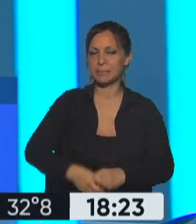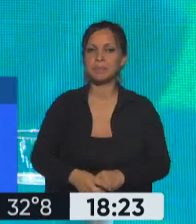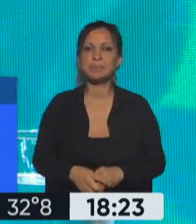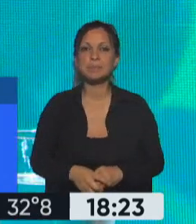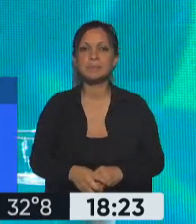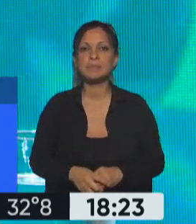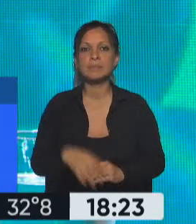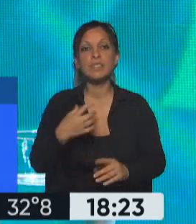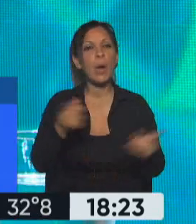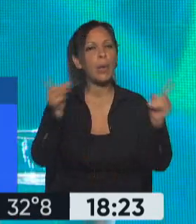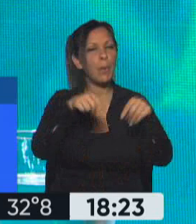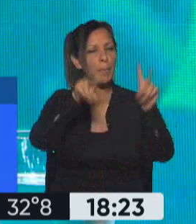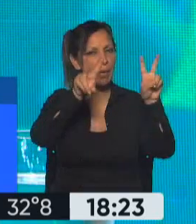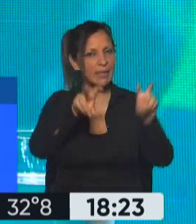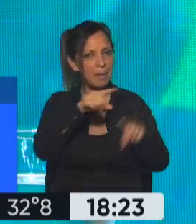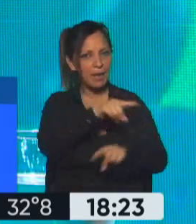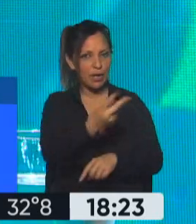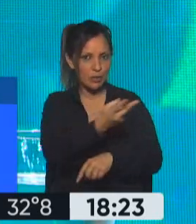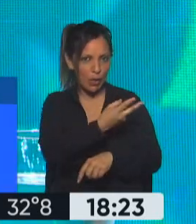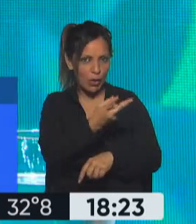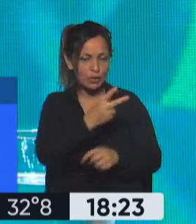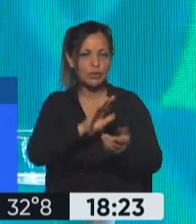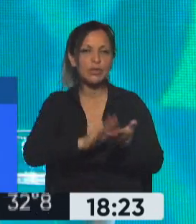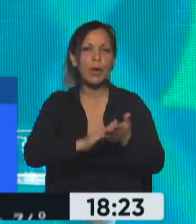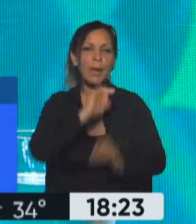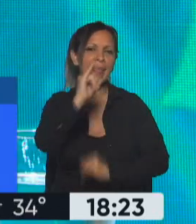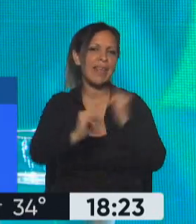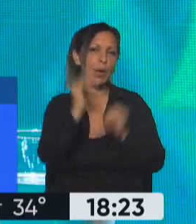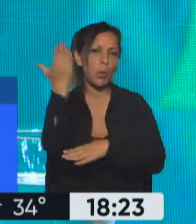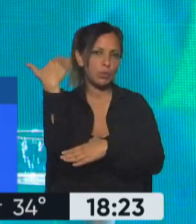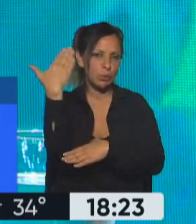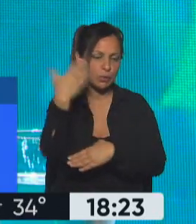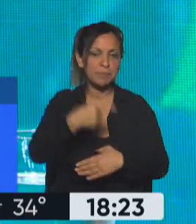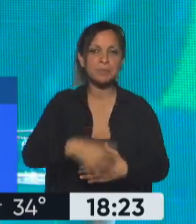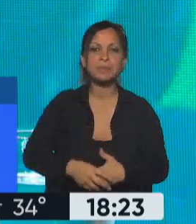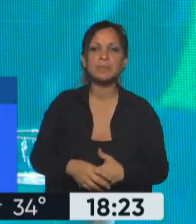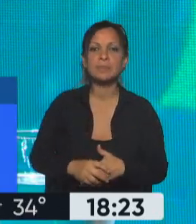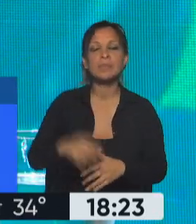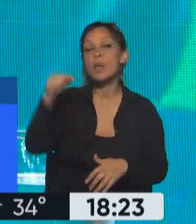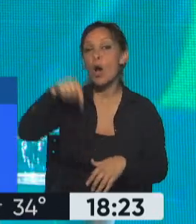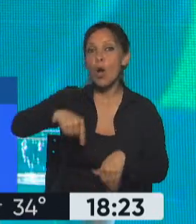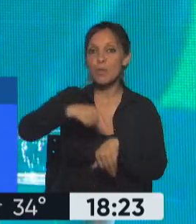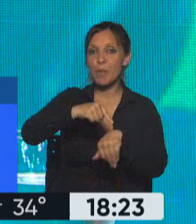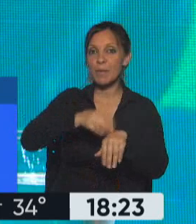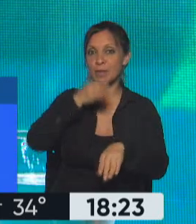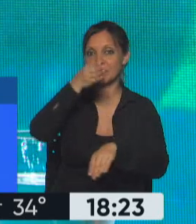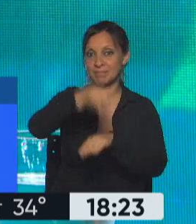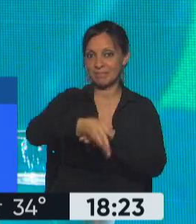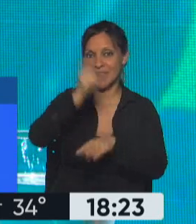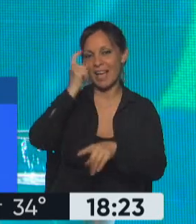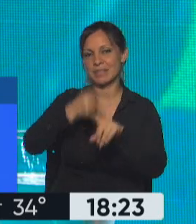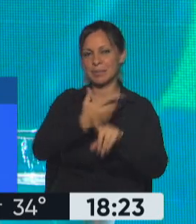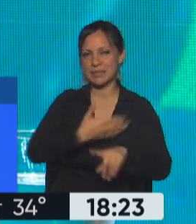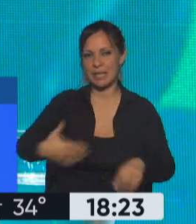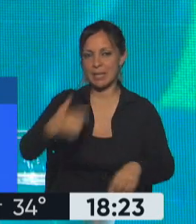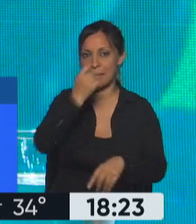el tema con Hernán y con Nico de los discursos, de esto que fue una polarización, pero hoy cuando fue a votar el expresidente Mauricio